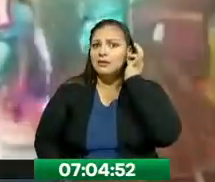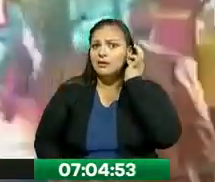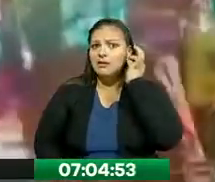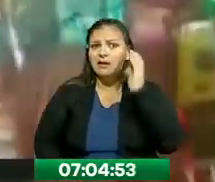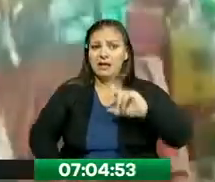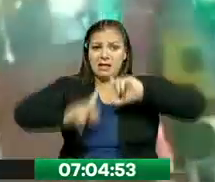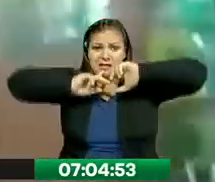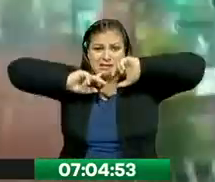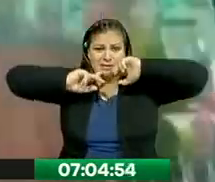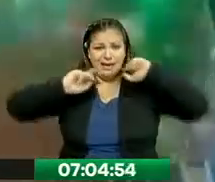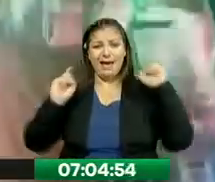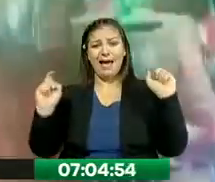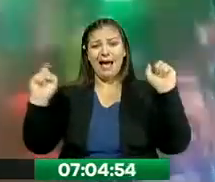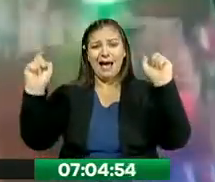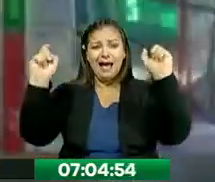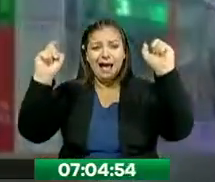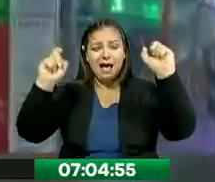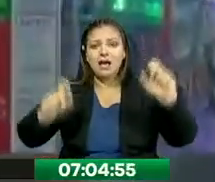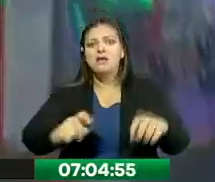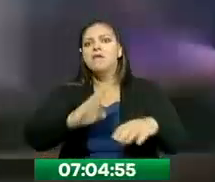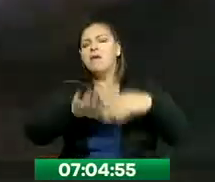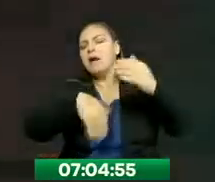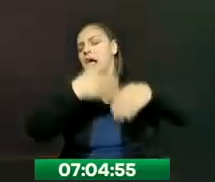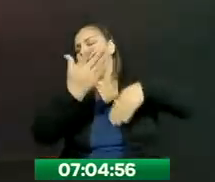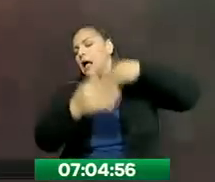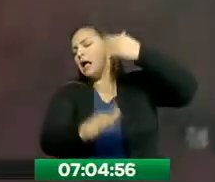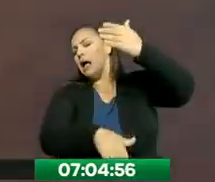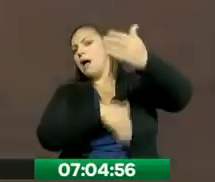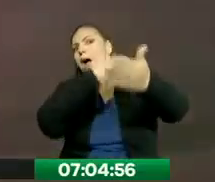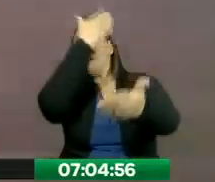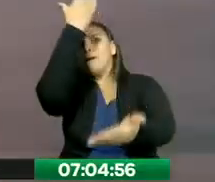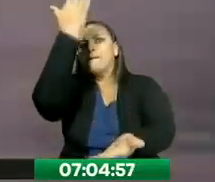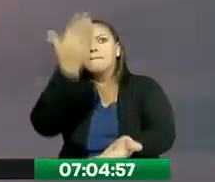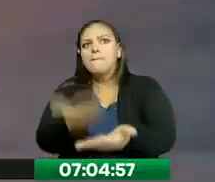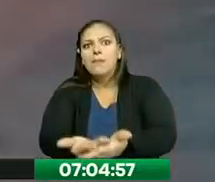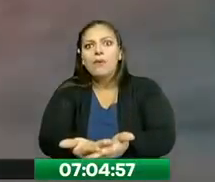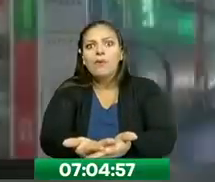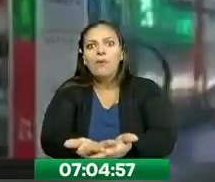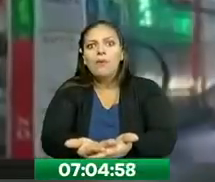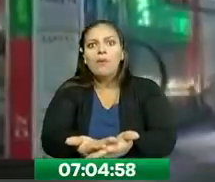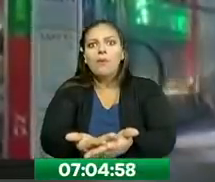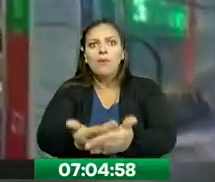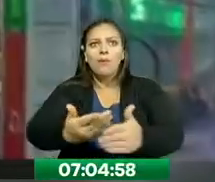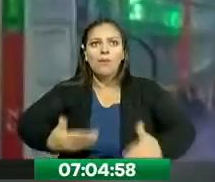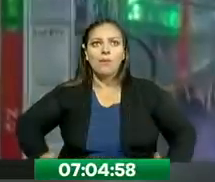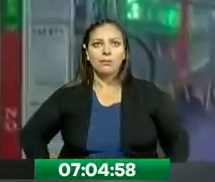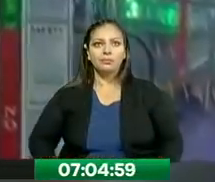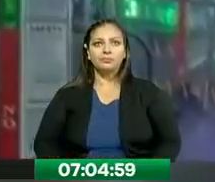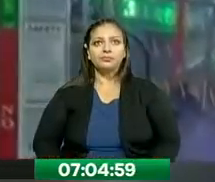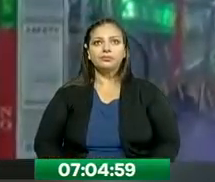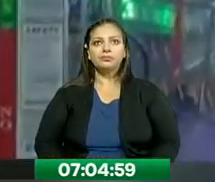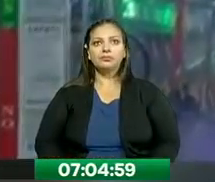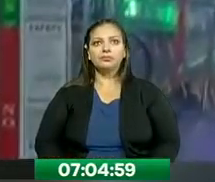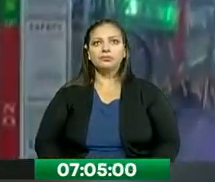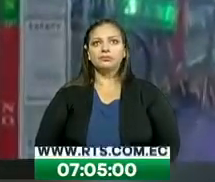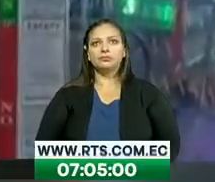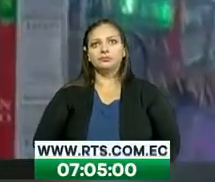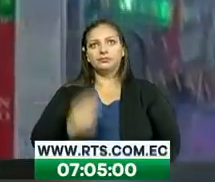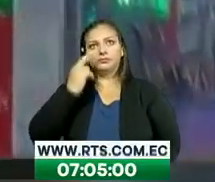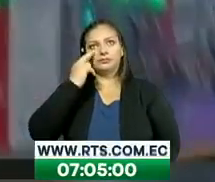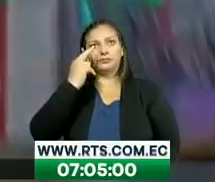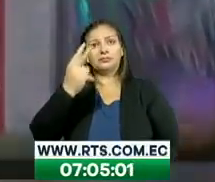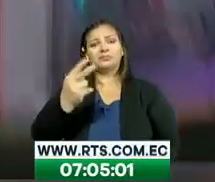máquina, pero esta continuó hasta que la persona salió volando y cayó sobre el pavimento. La víctima es